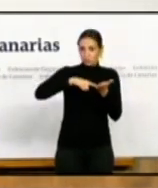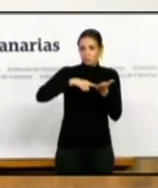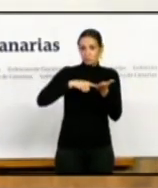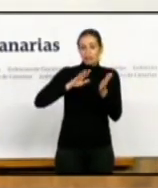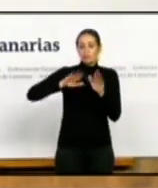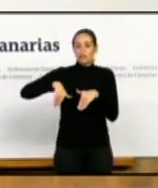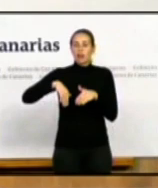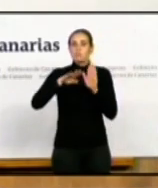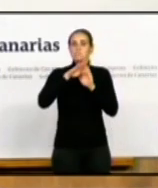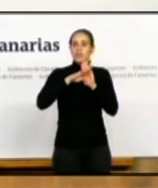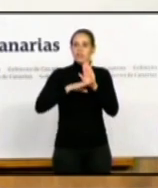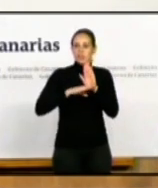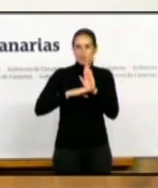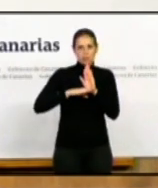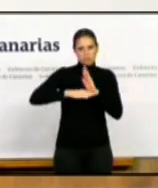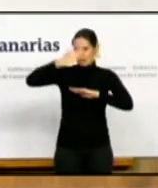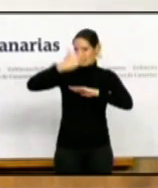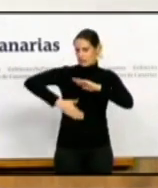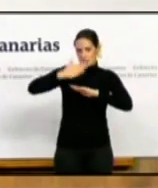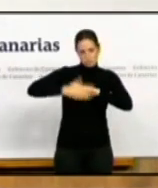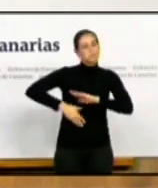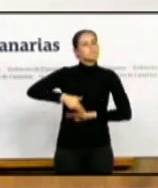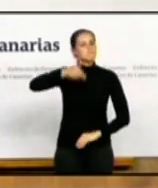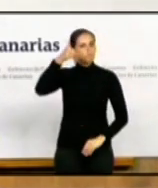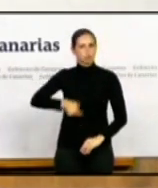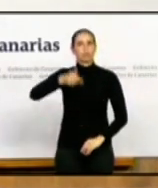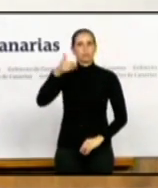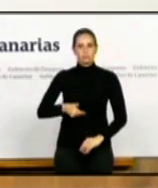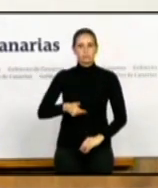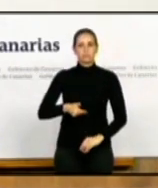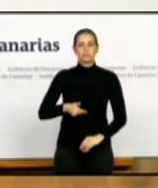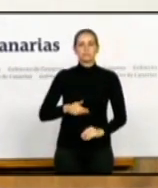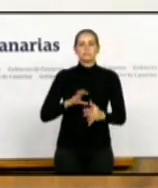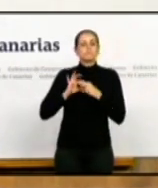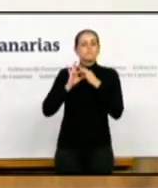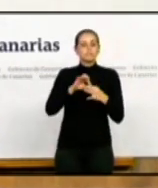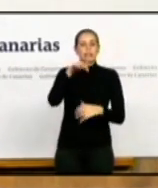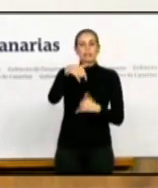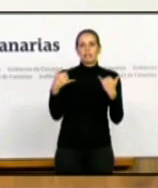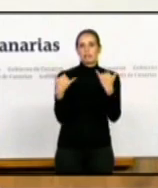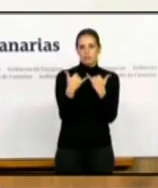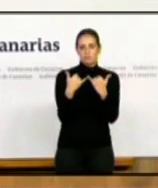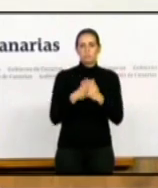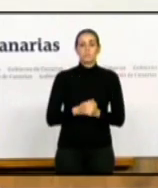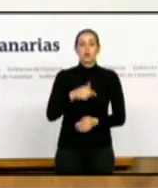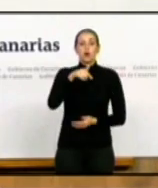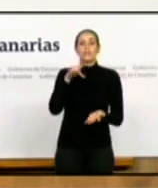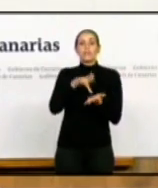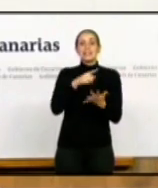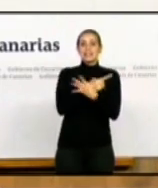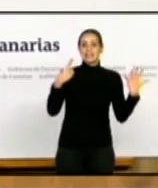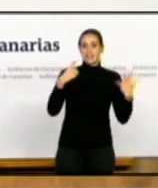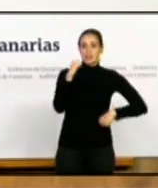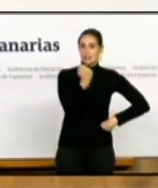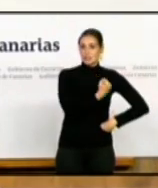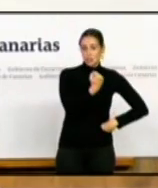medidas restrictivas importantes con respecto a la isla de Tenerife. Hoy es 16 de diciembre